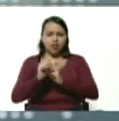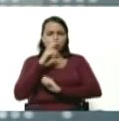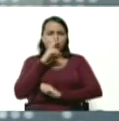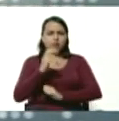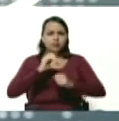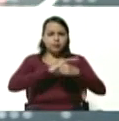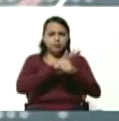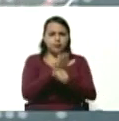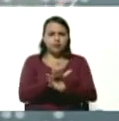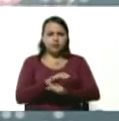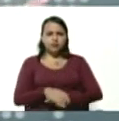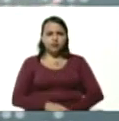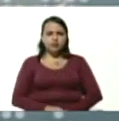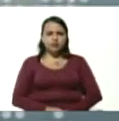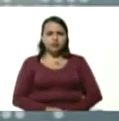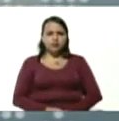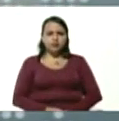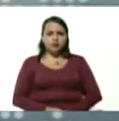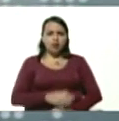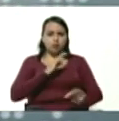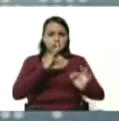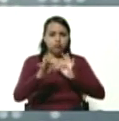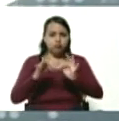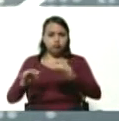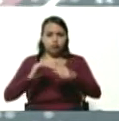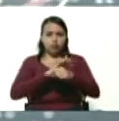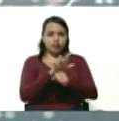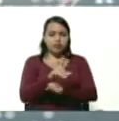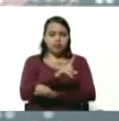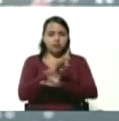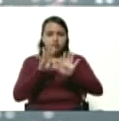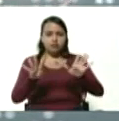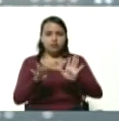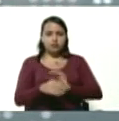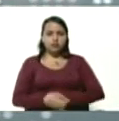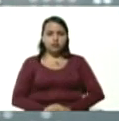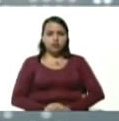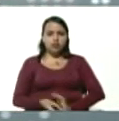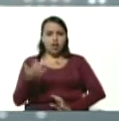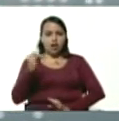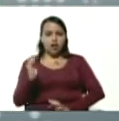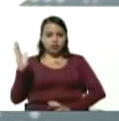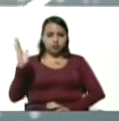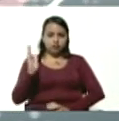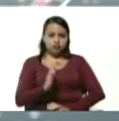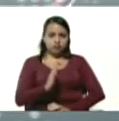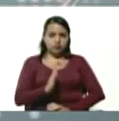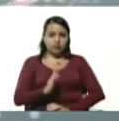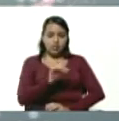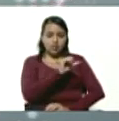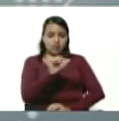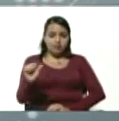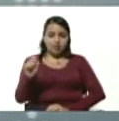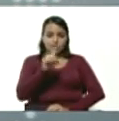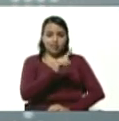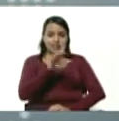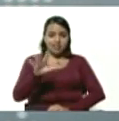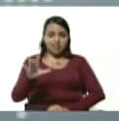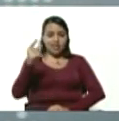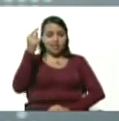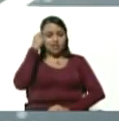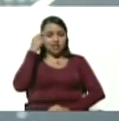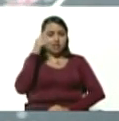por infección, por el virus COVID-19. Cuando estamos llegando ya a la semana 15, el día 103